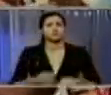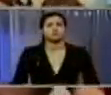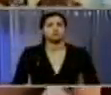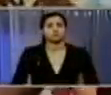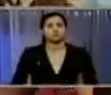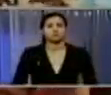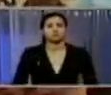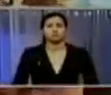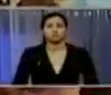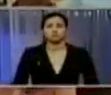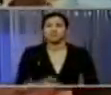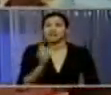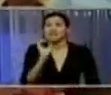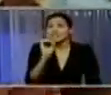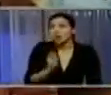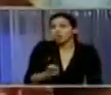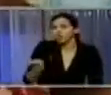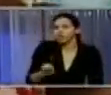Cero chantaje.